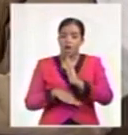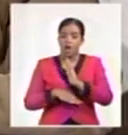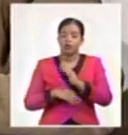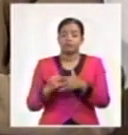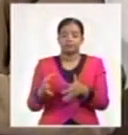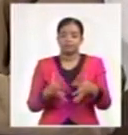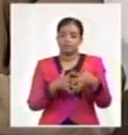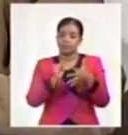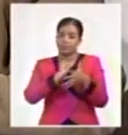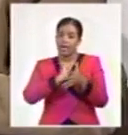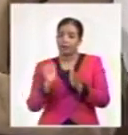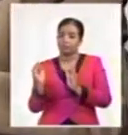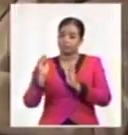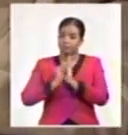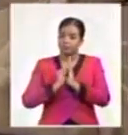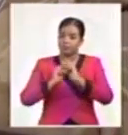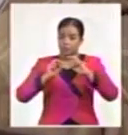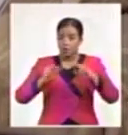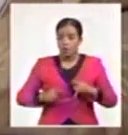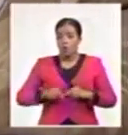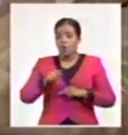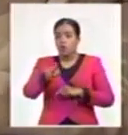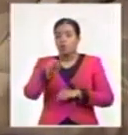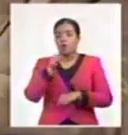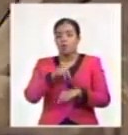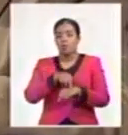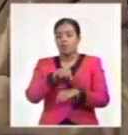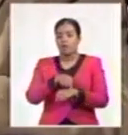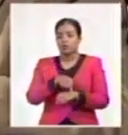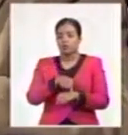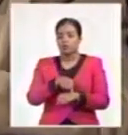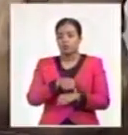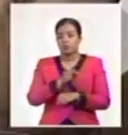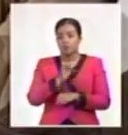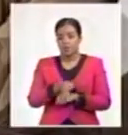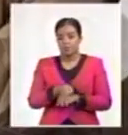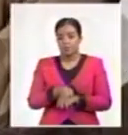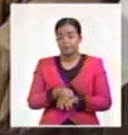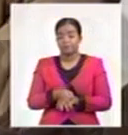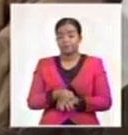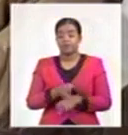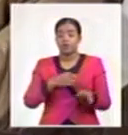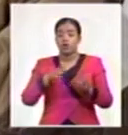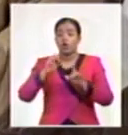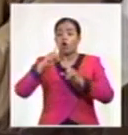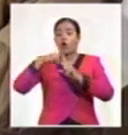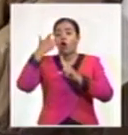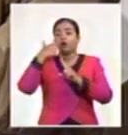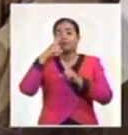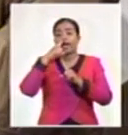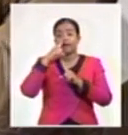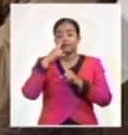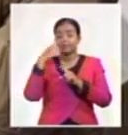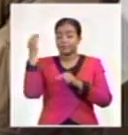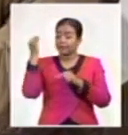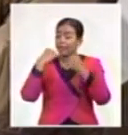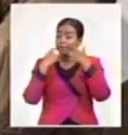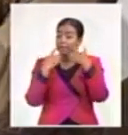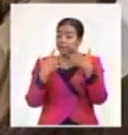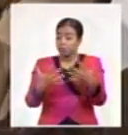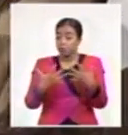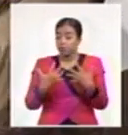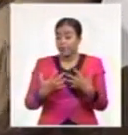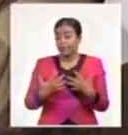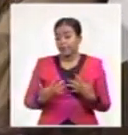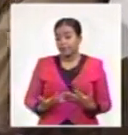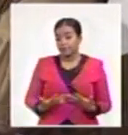Unidos, es expresión de ese nuevo momento, y sobre todo en el caso de la OTAN, por la importancia que tiene como un elemento de contención y aún